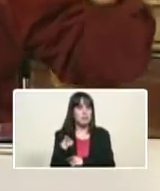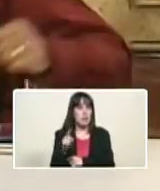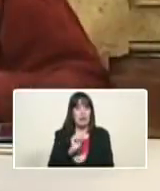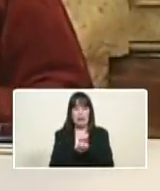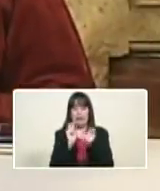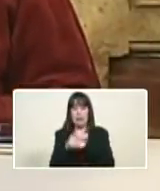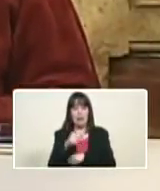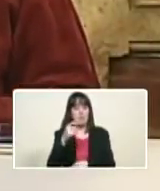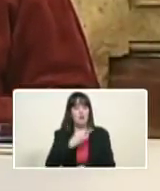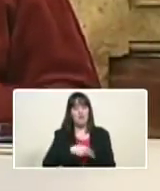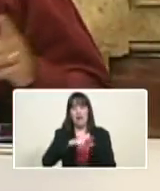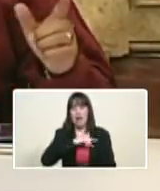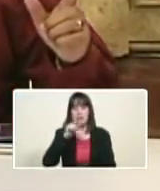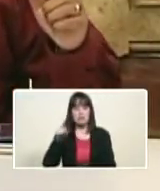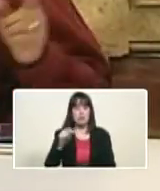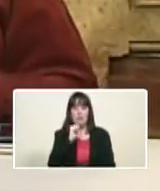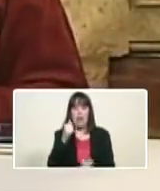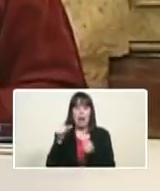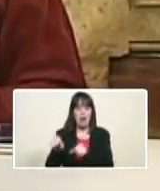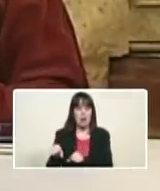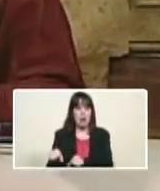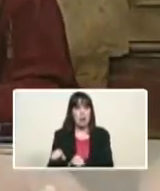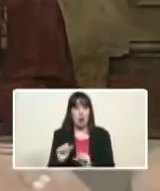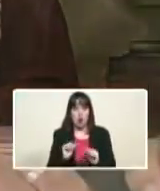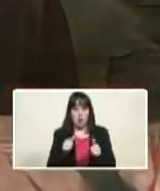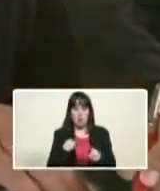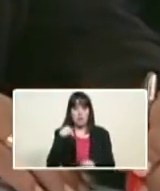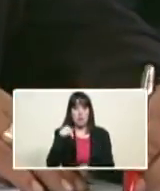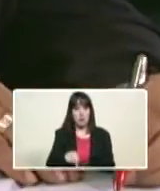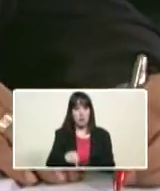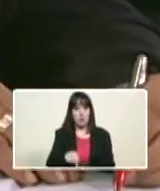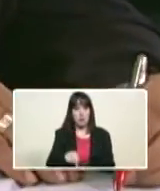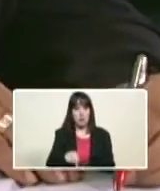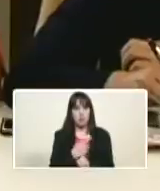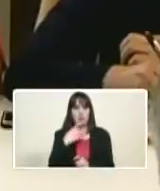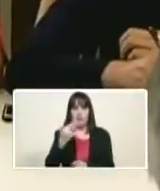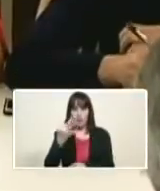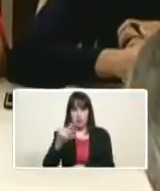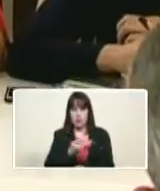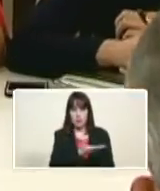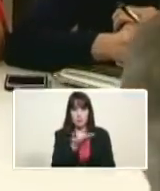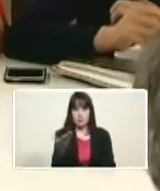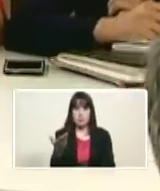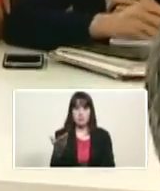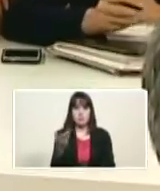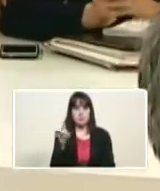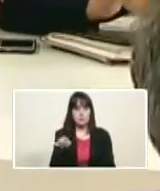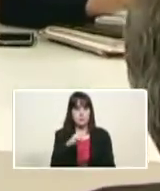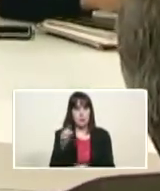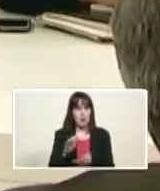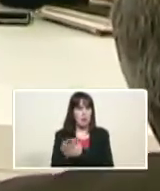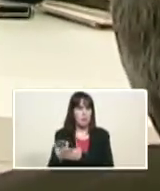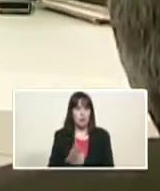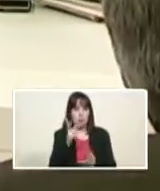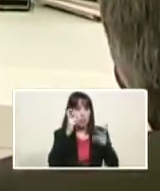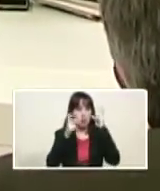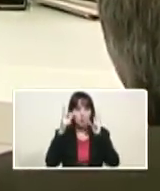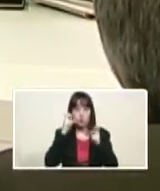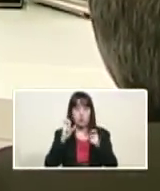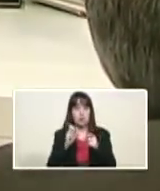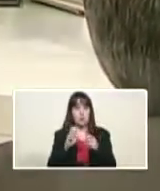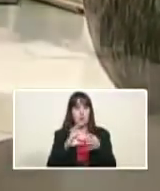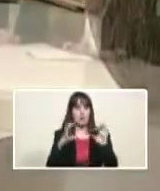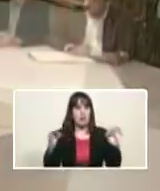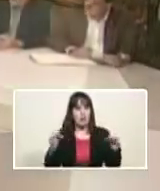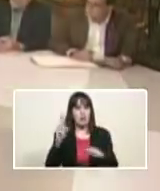y criminal. Ya a partir de hoy deben saber ustedes, hermanas, compañeros, compañeros, compatriotas que me escuchan en cadena nacional